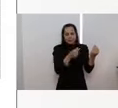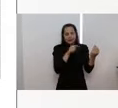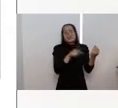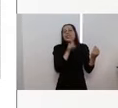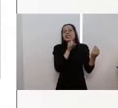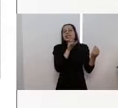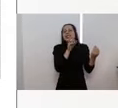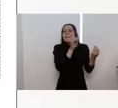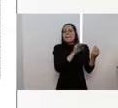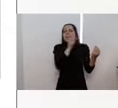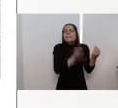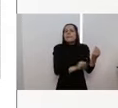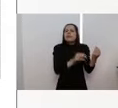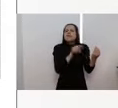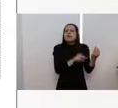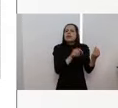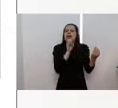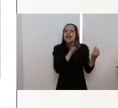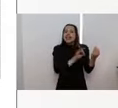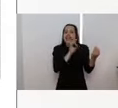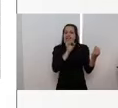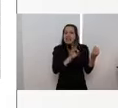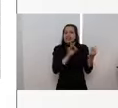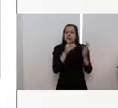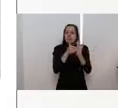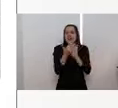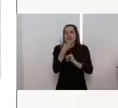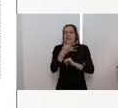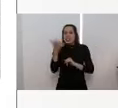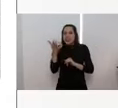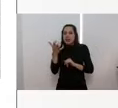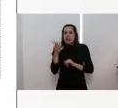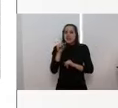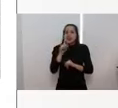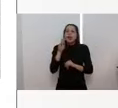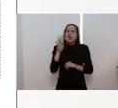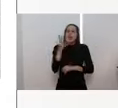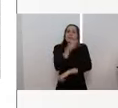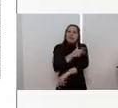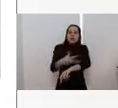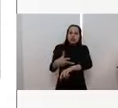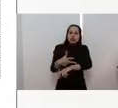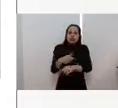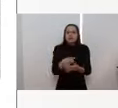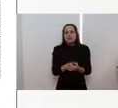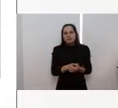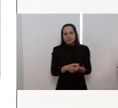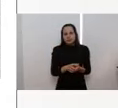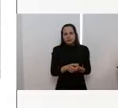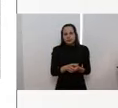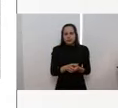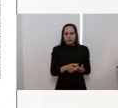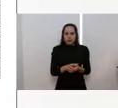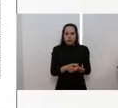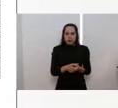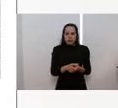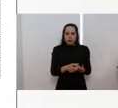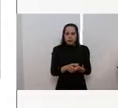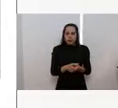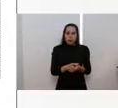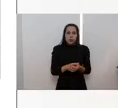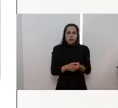60 por ciento que corresponden a 32 mil 554 millones de pesos en cuanto al indicador de